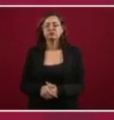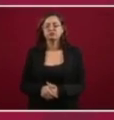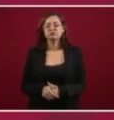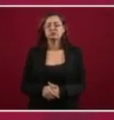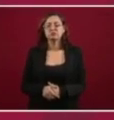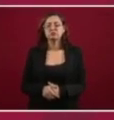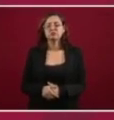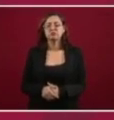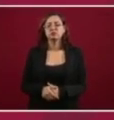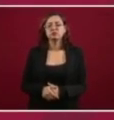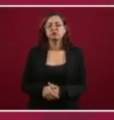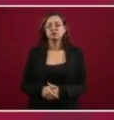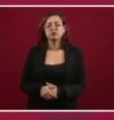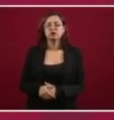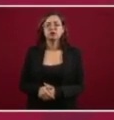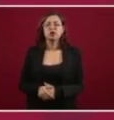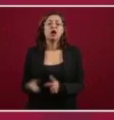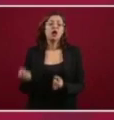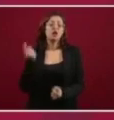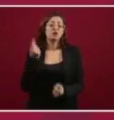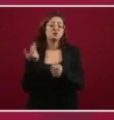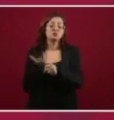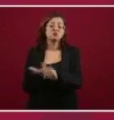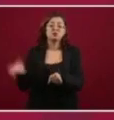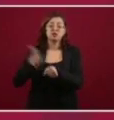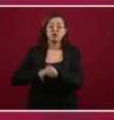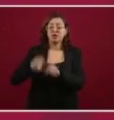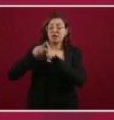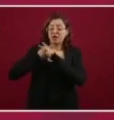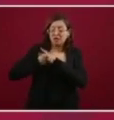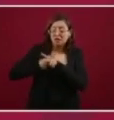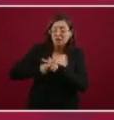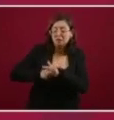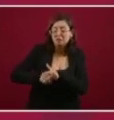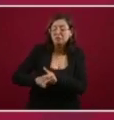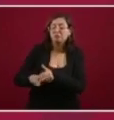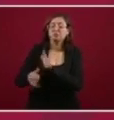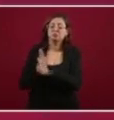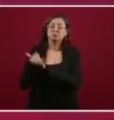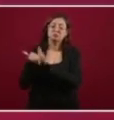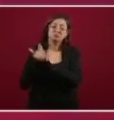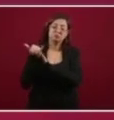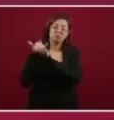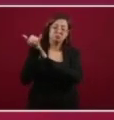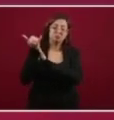por ejemplo, que se iniciaron en el Istmo de Tehuantepec,